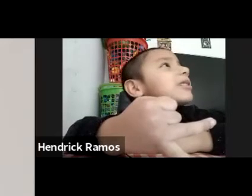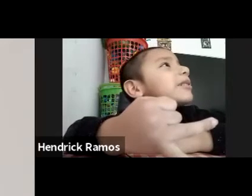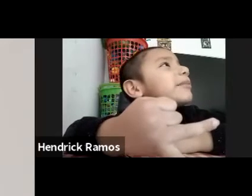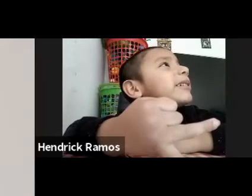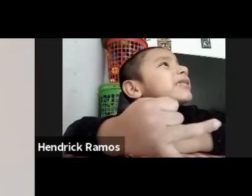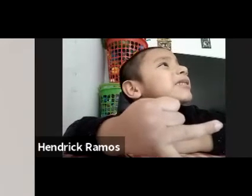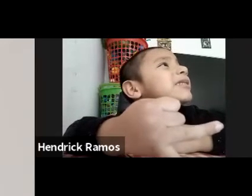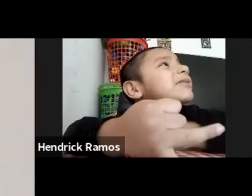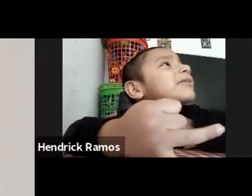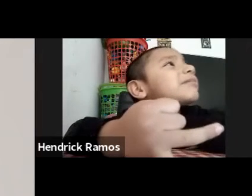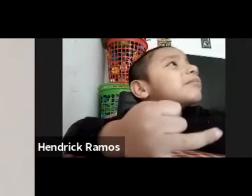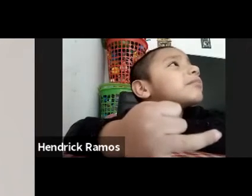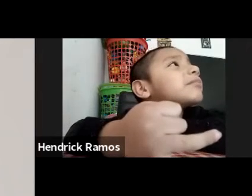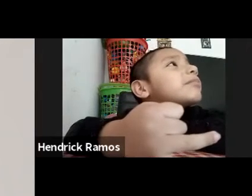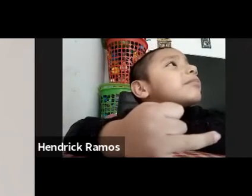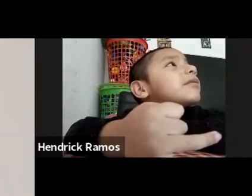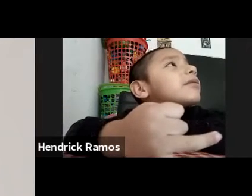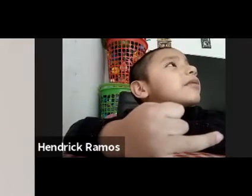martes, ¿y qué más?